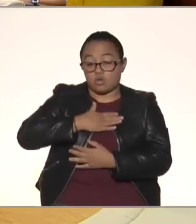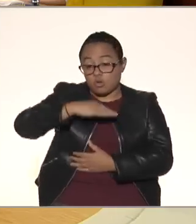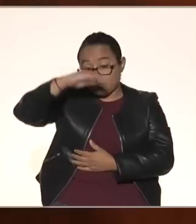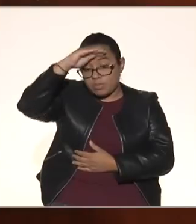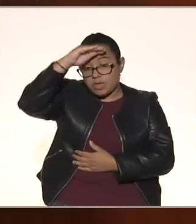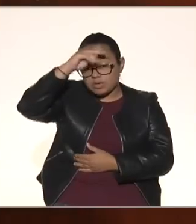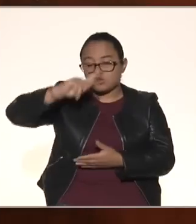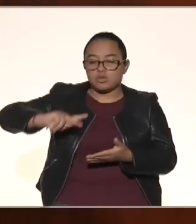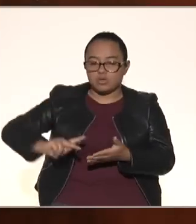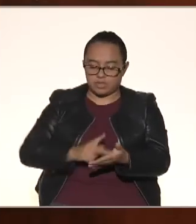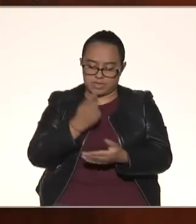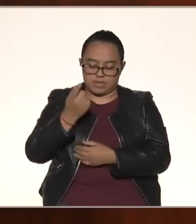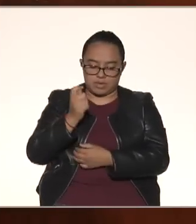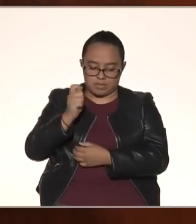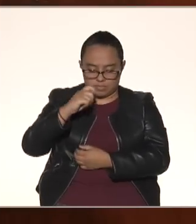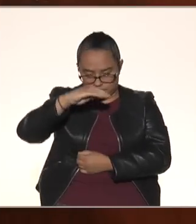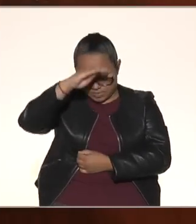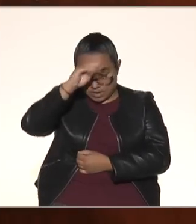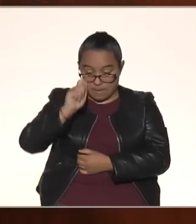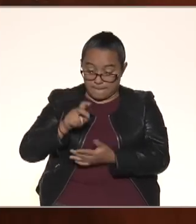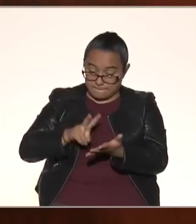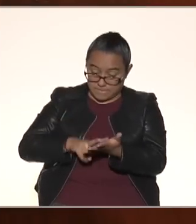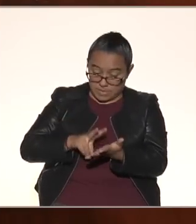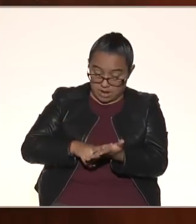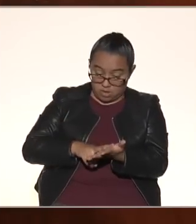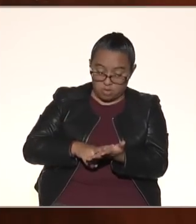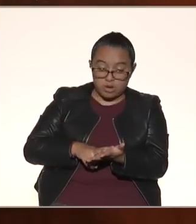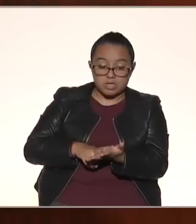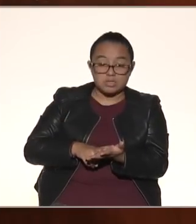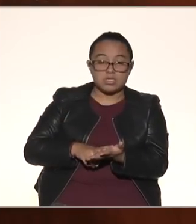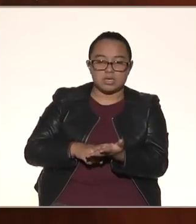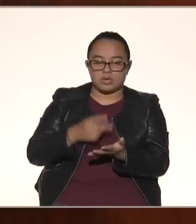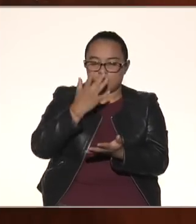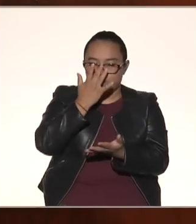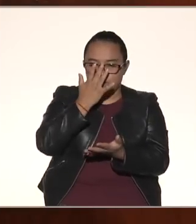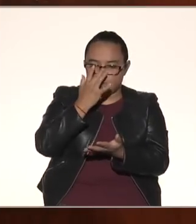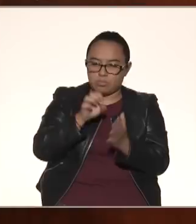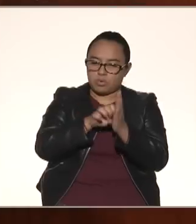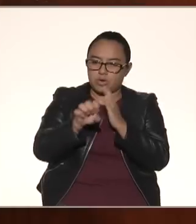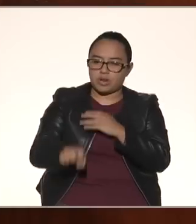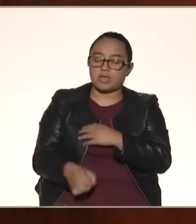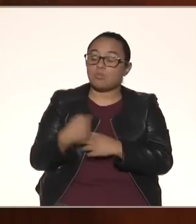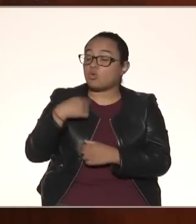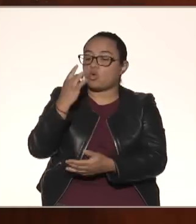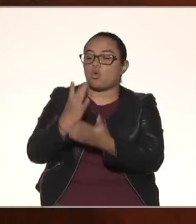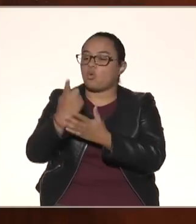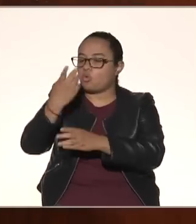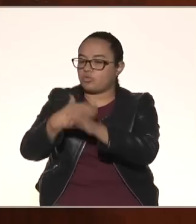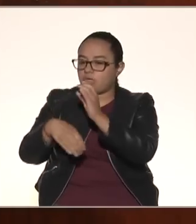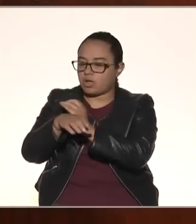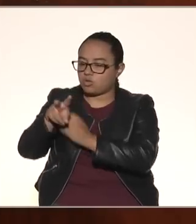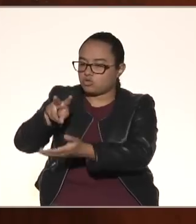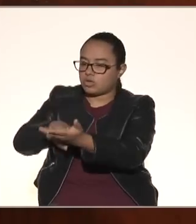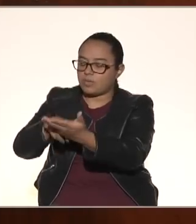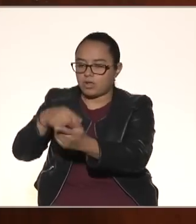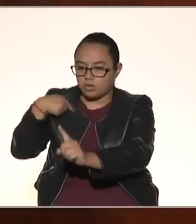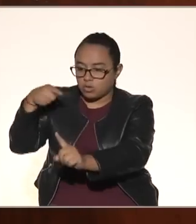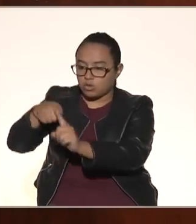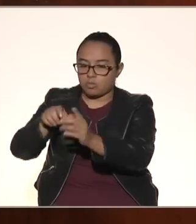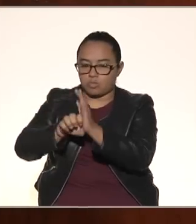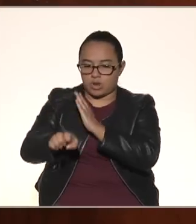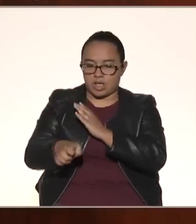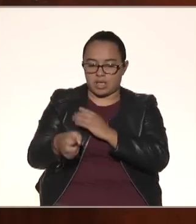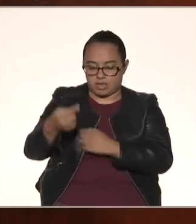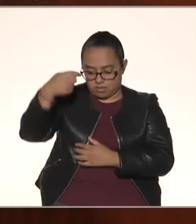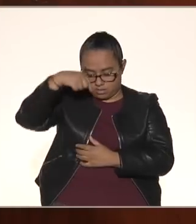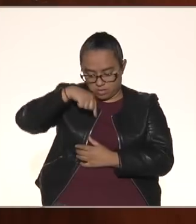que reconsiderar que los valores al final del día, si yo le pego a un solo valor, tanto hacia adentro como hacia afuera, o sea,